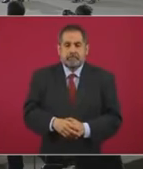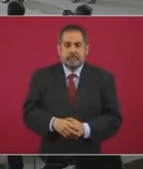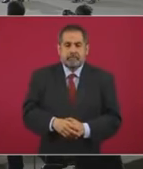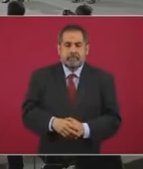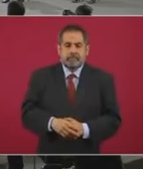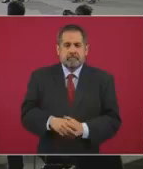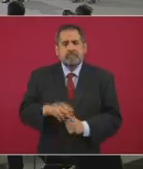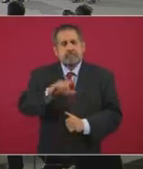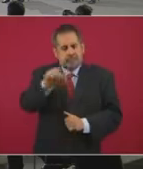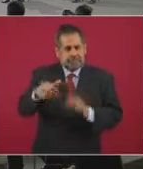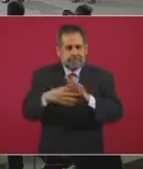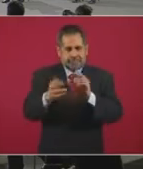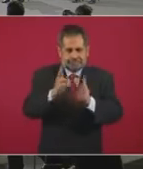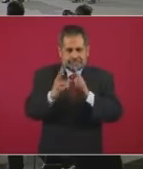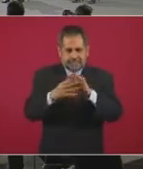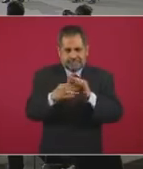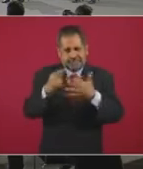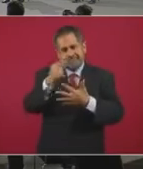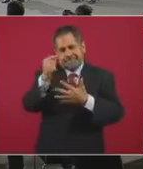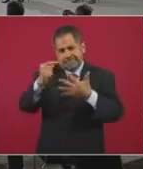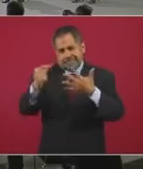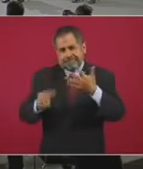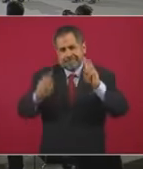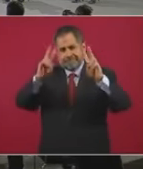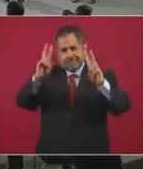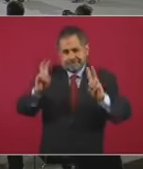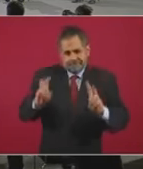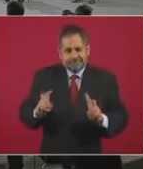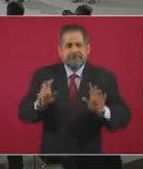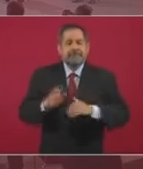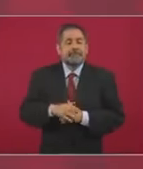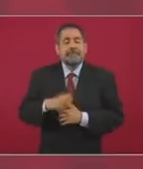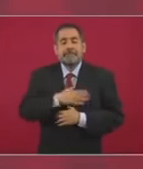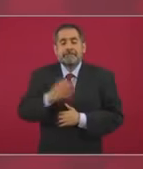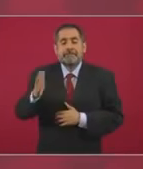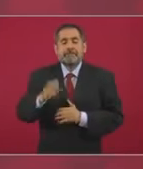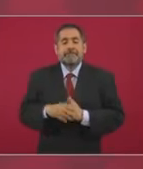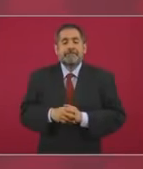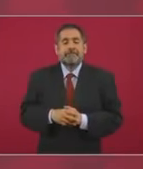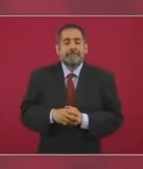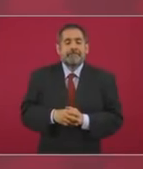Ya después hablamos de todos estos temas. Bueno,